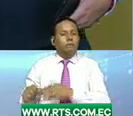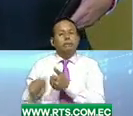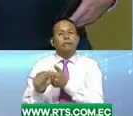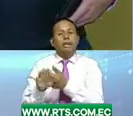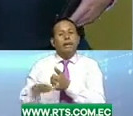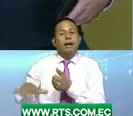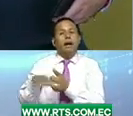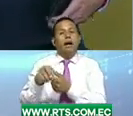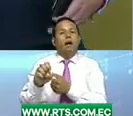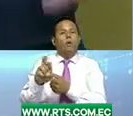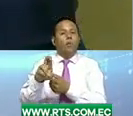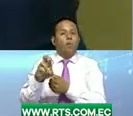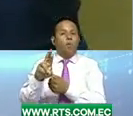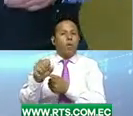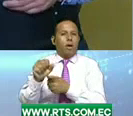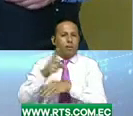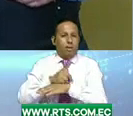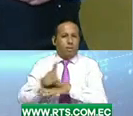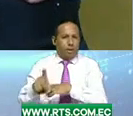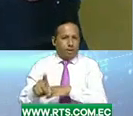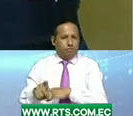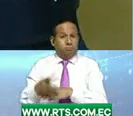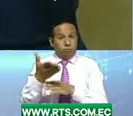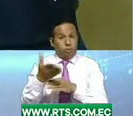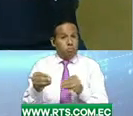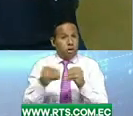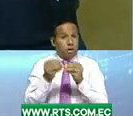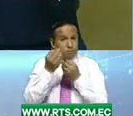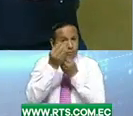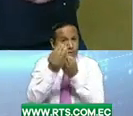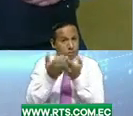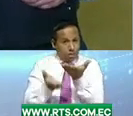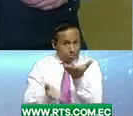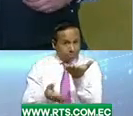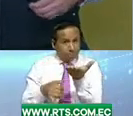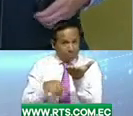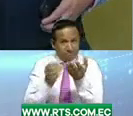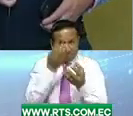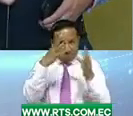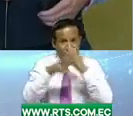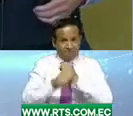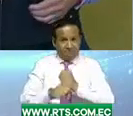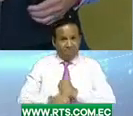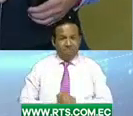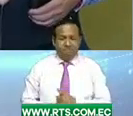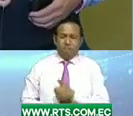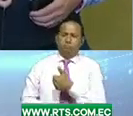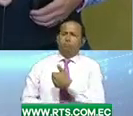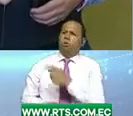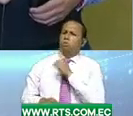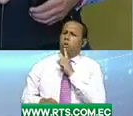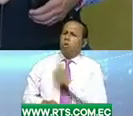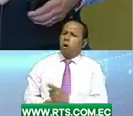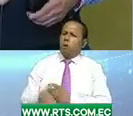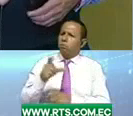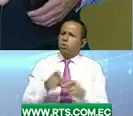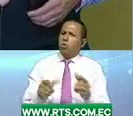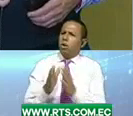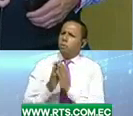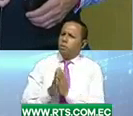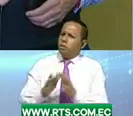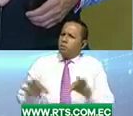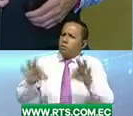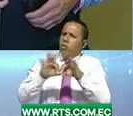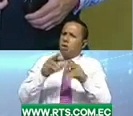Aurora, de acá de Daule. Anneli, tú tienes más información desde estudios. Muy buenas noches. Petición muy válida, Julio César, dada la inseguridad